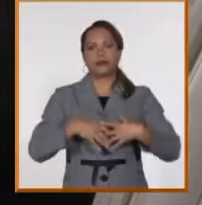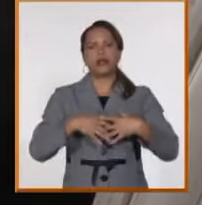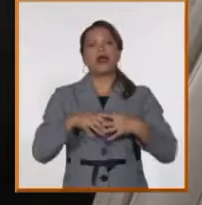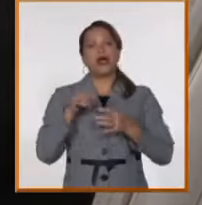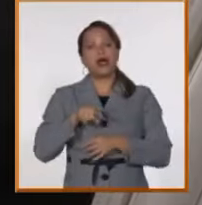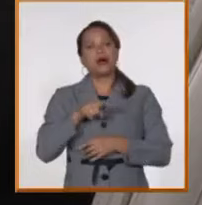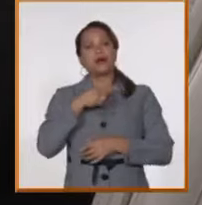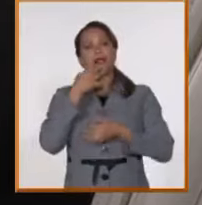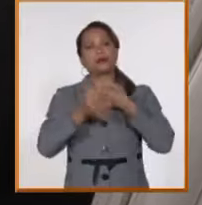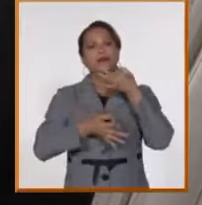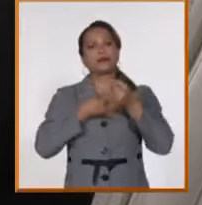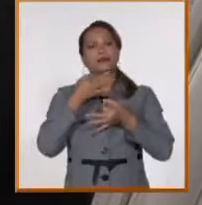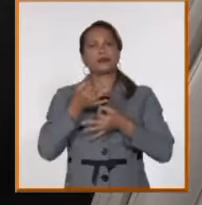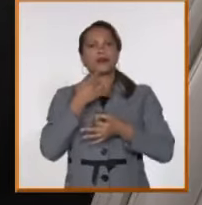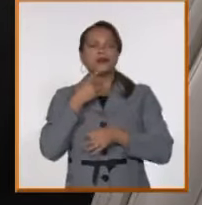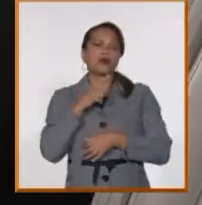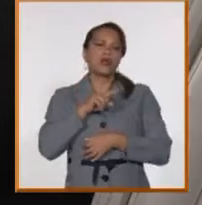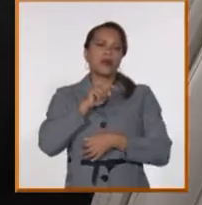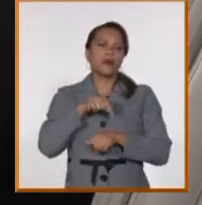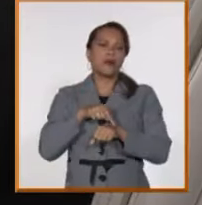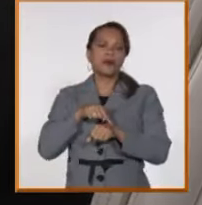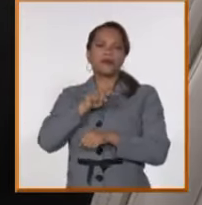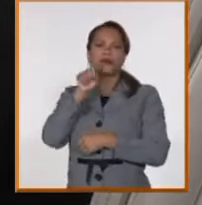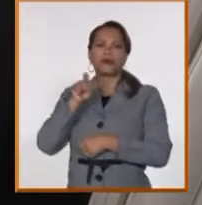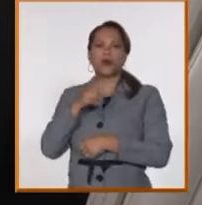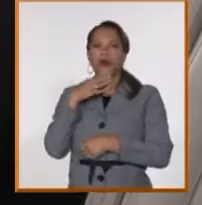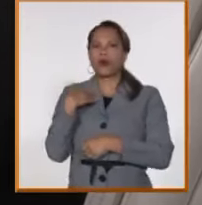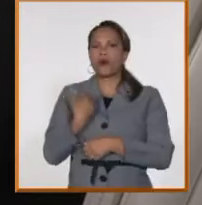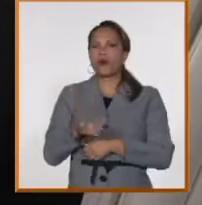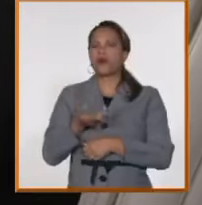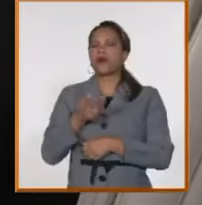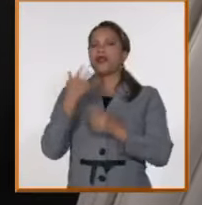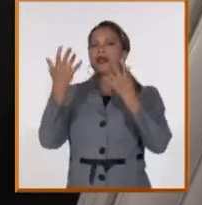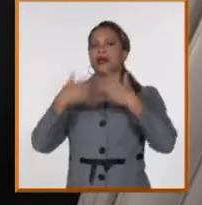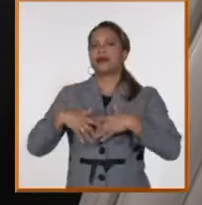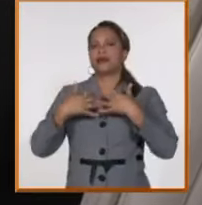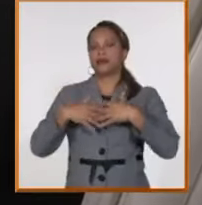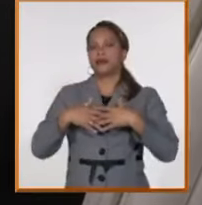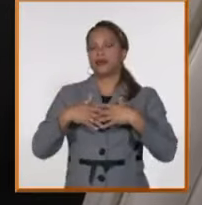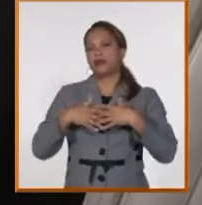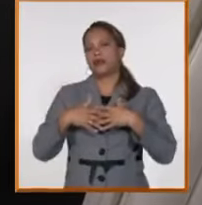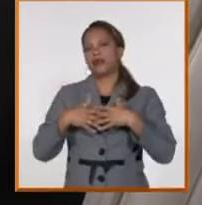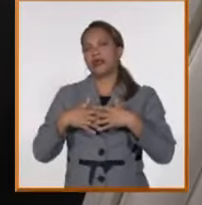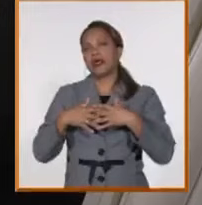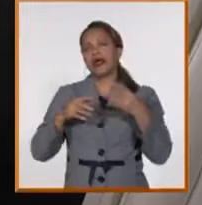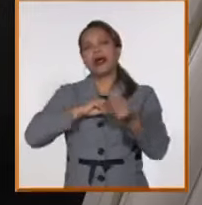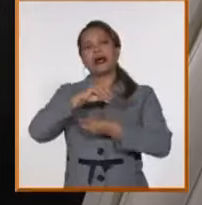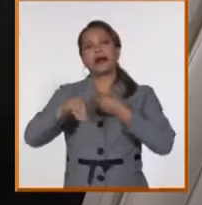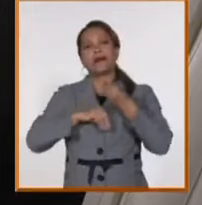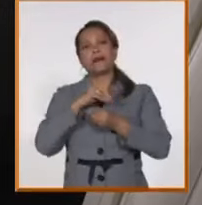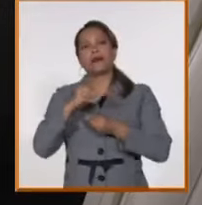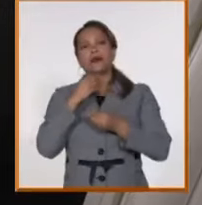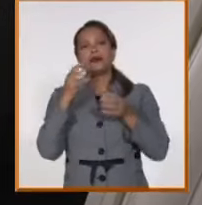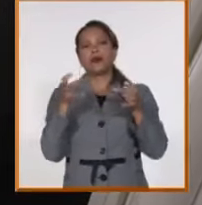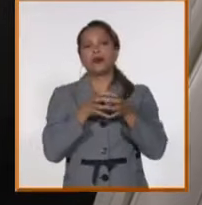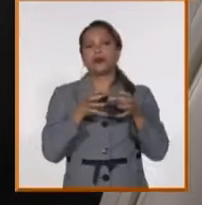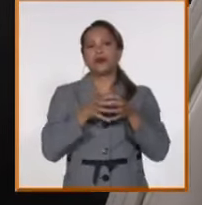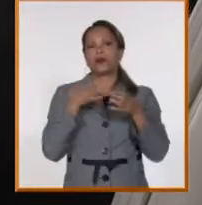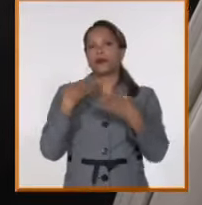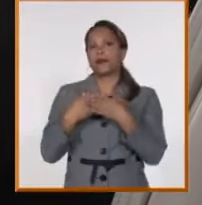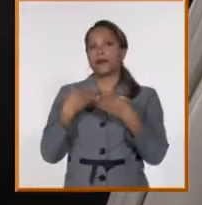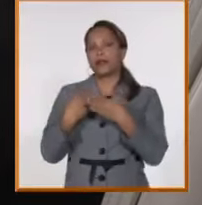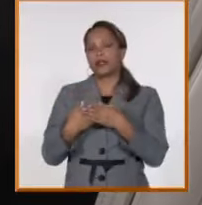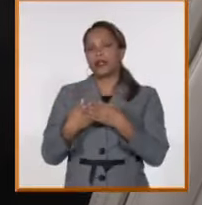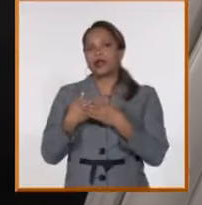repasar en estos momentos Cómo está la industria ligera cubana ha variado la composición del grupo empresarial de la Industria